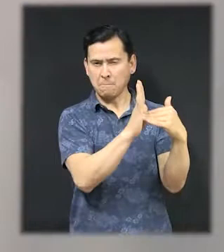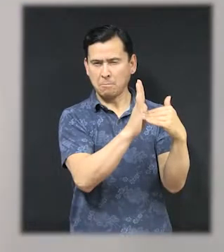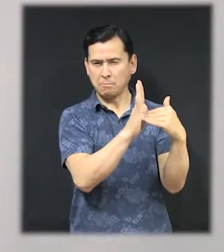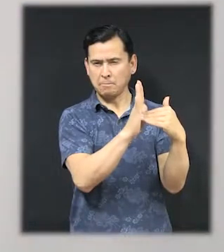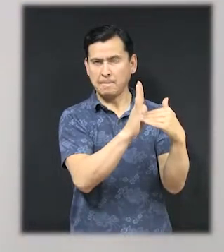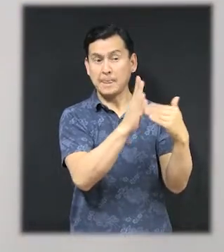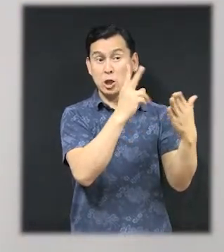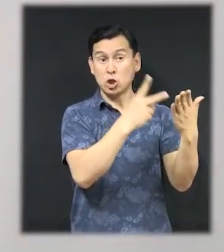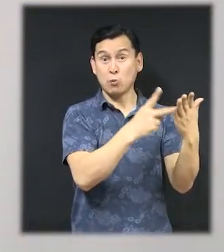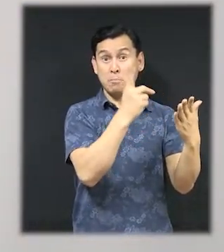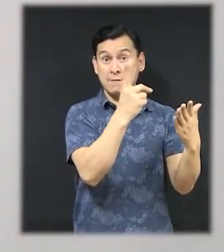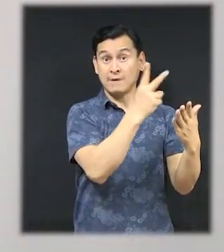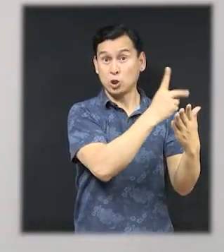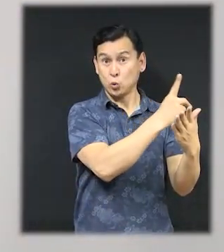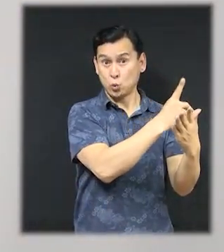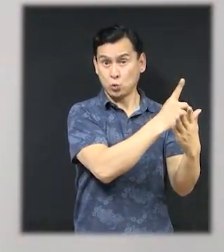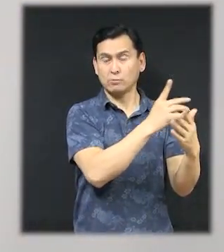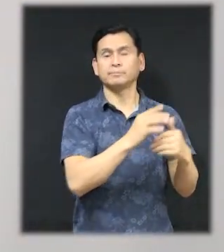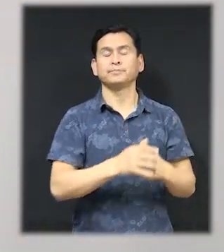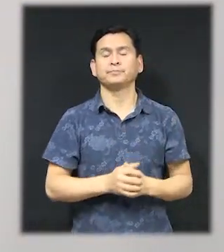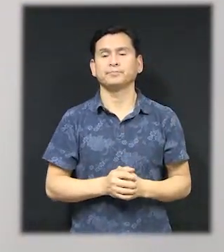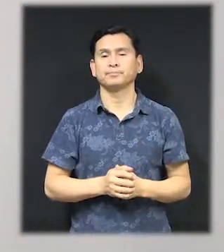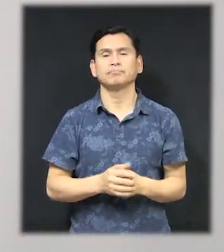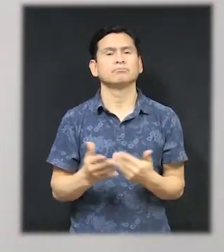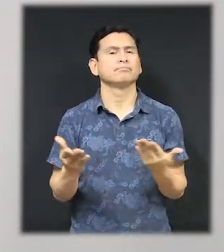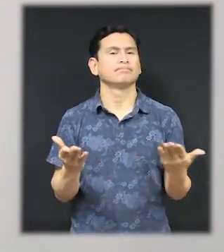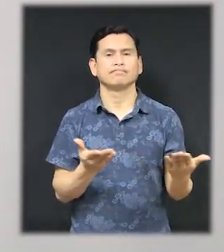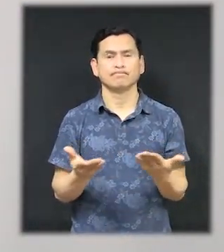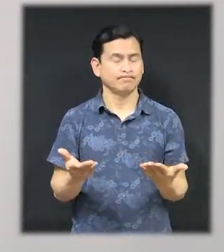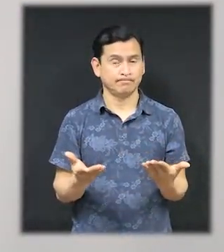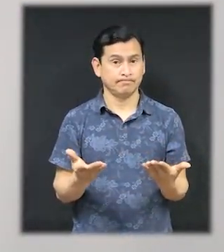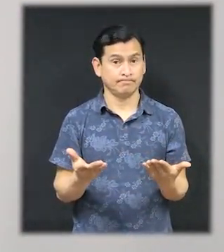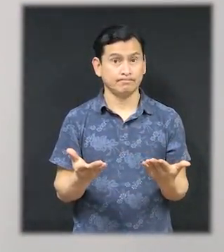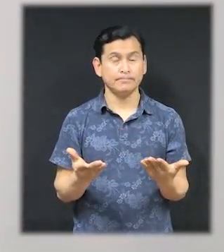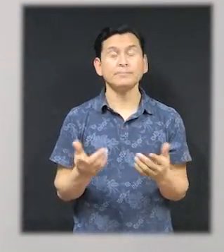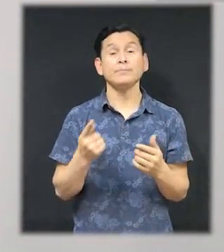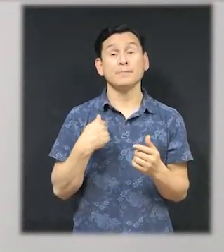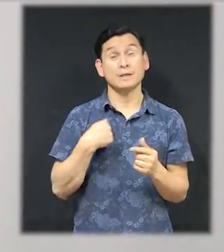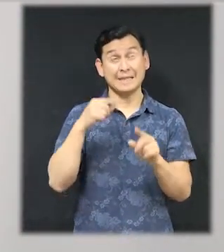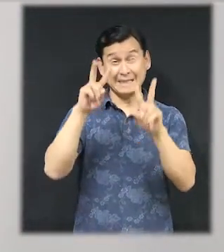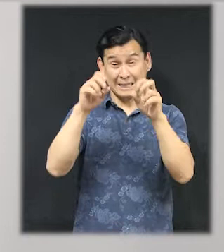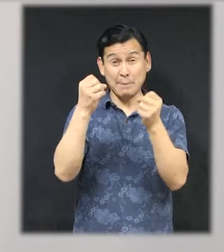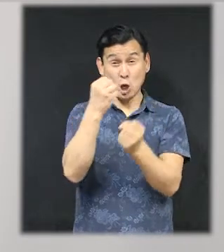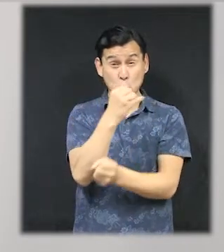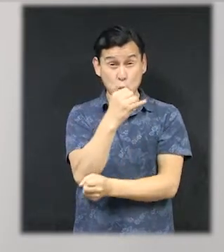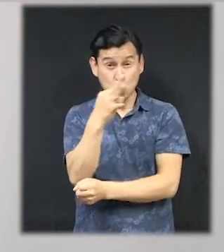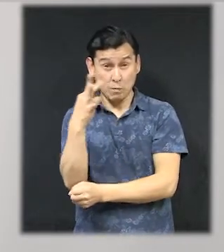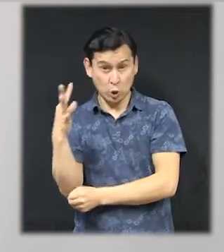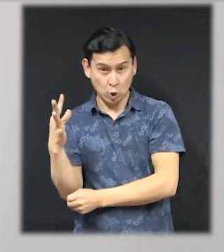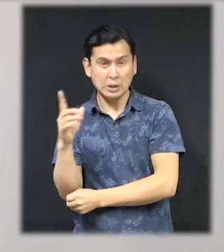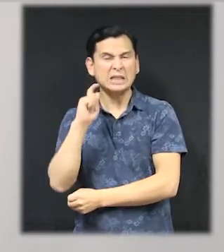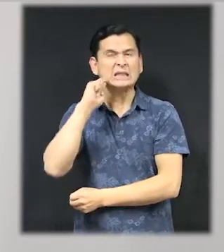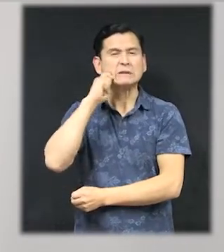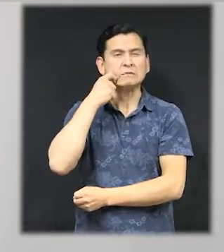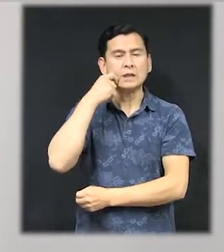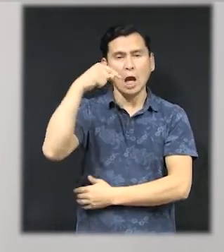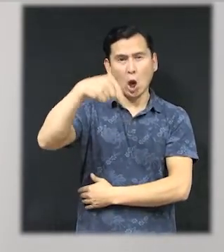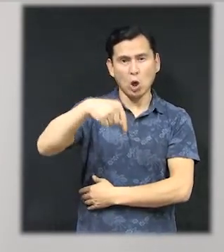Esto, desde el punto de vista de los números, significa hoy día para nosotros como hospital regional